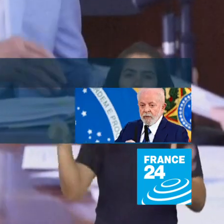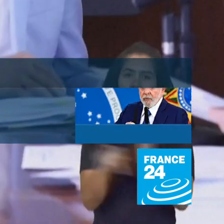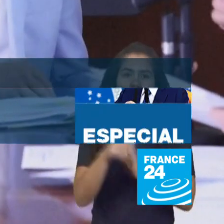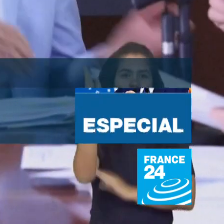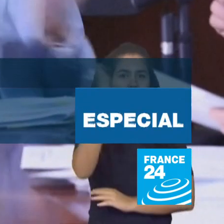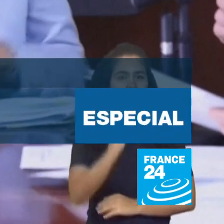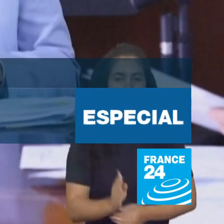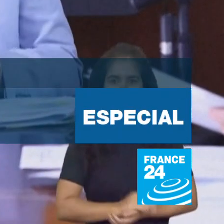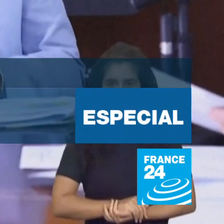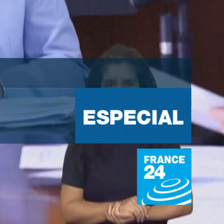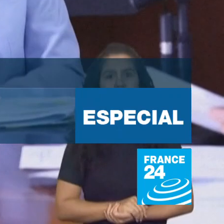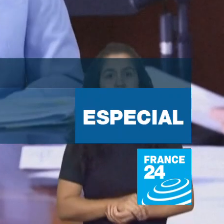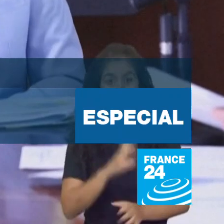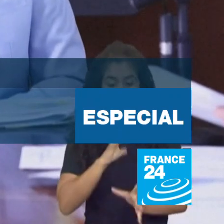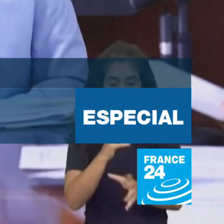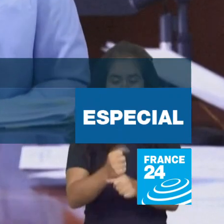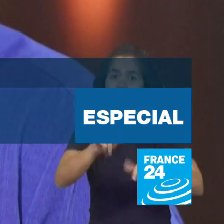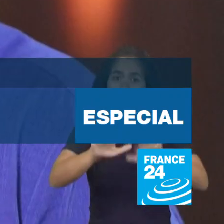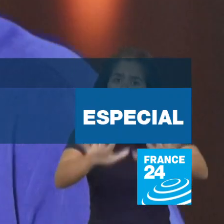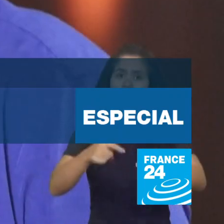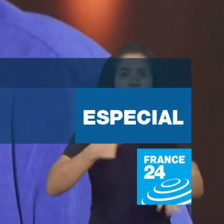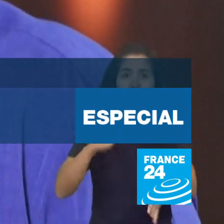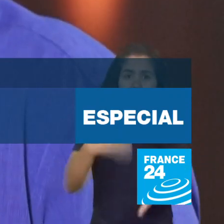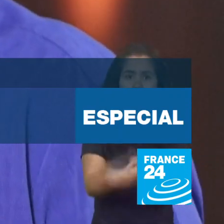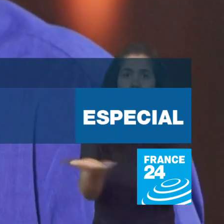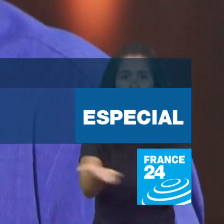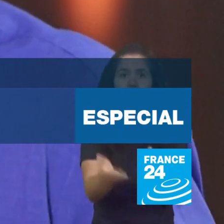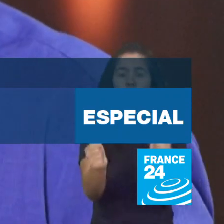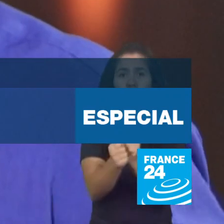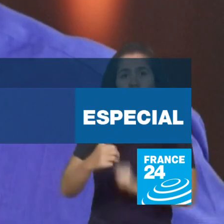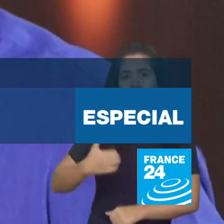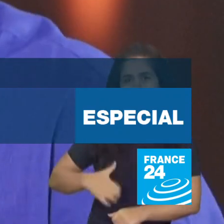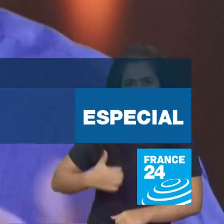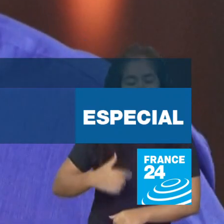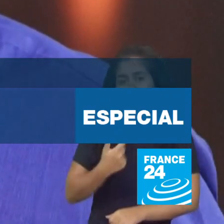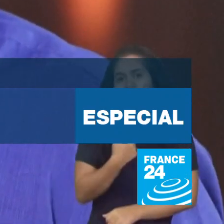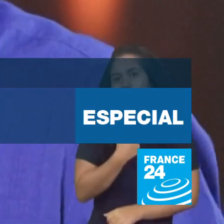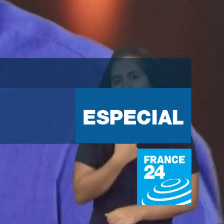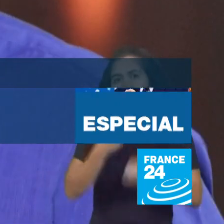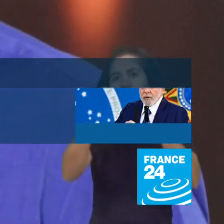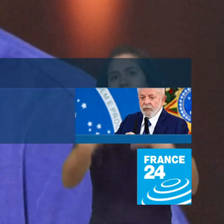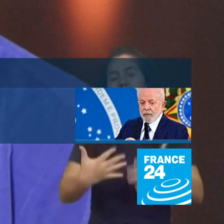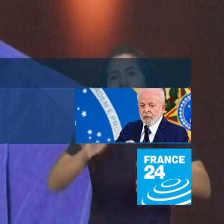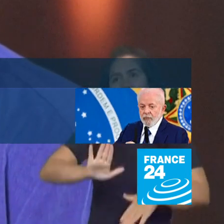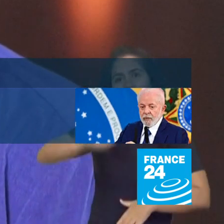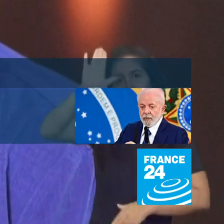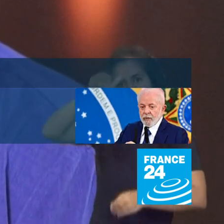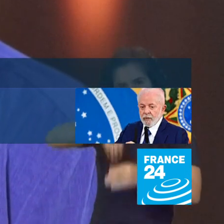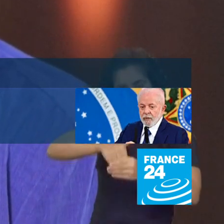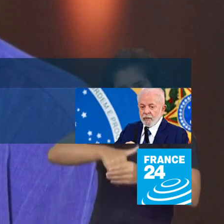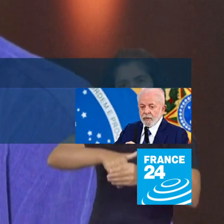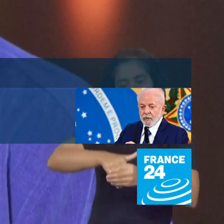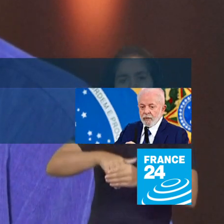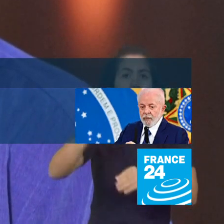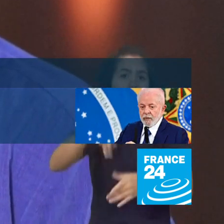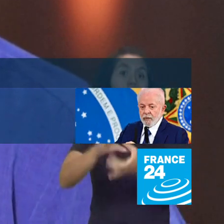como para para que Lula pueda ganar estas elecciones hizo alianzas con el psdb y el pmdb que son los países en los